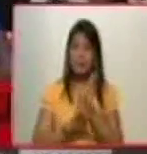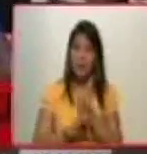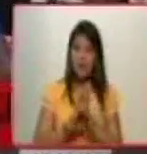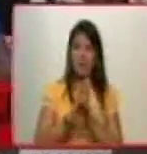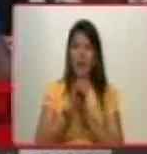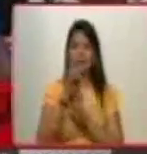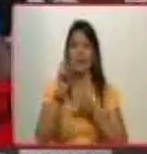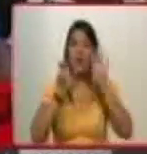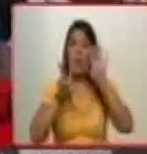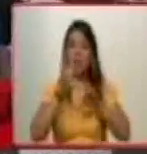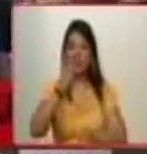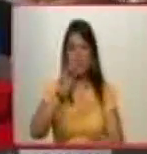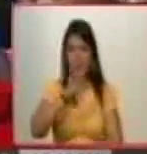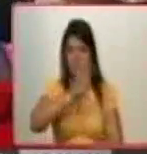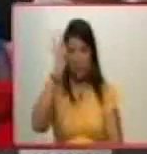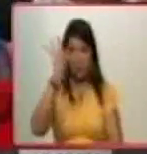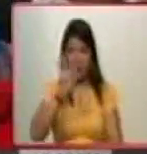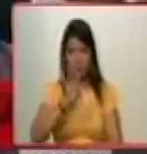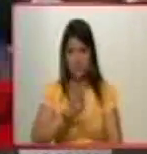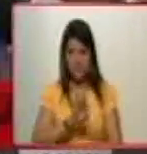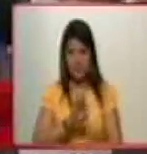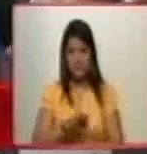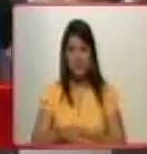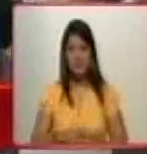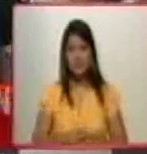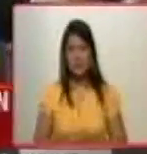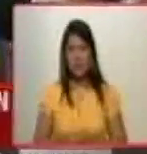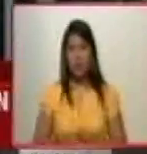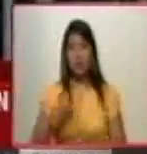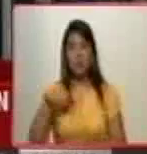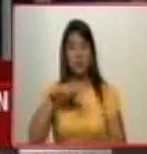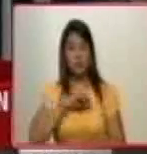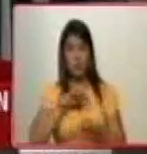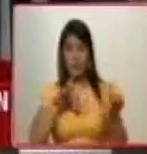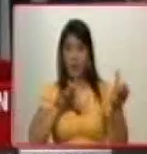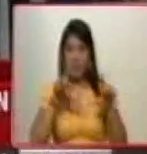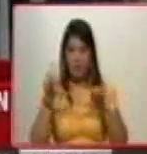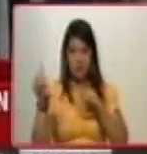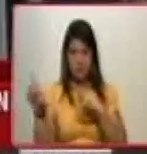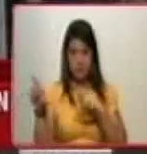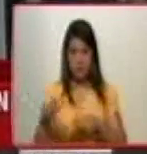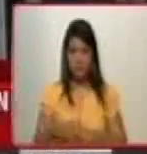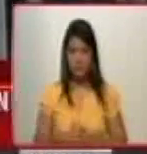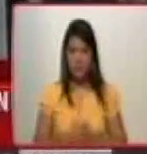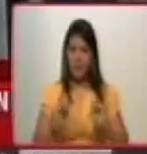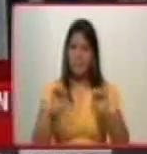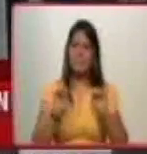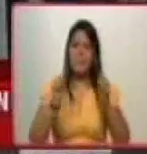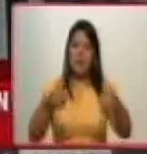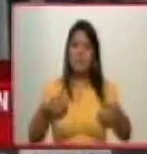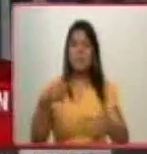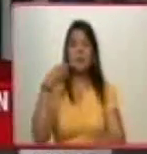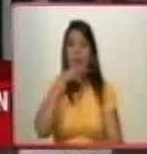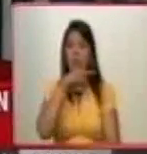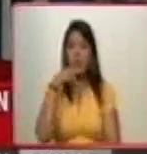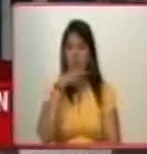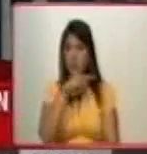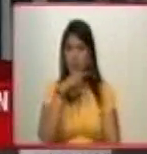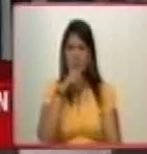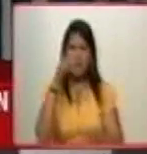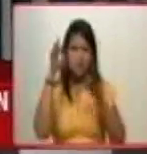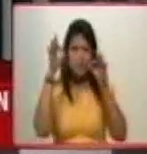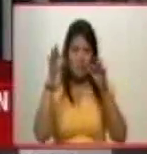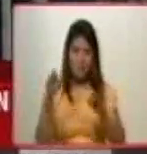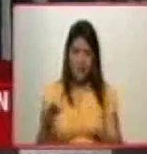un 80%, con lo cual estaríamos listos para comienzos del mes de octubre